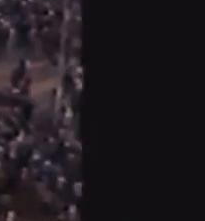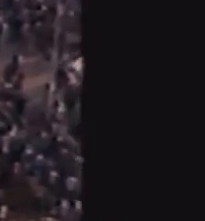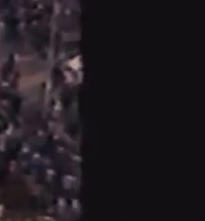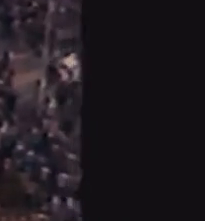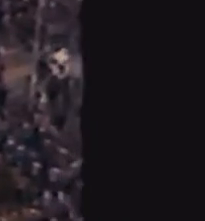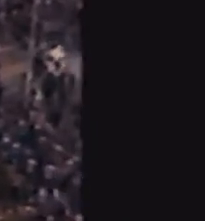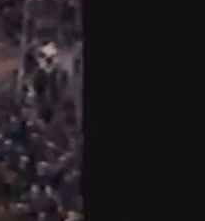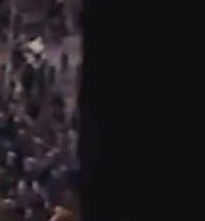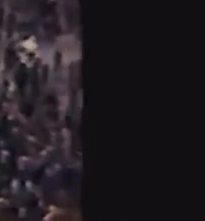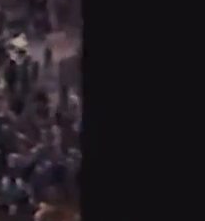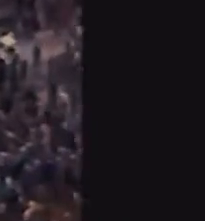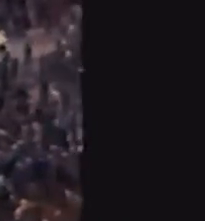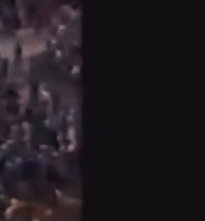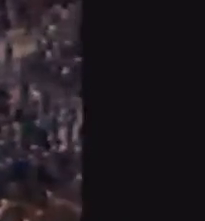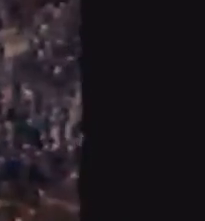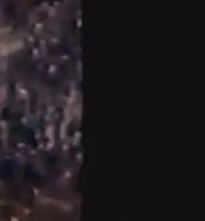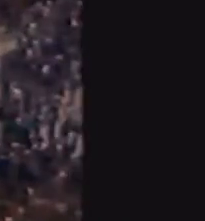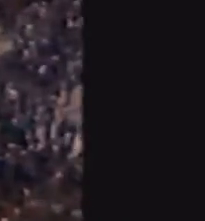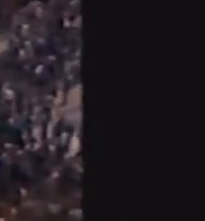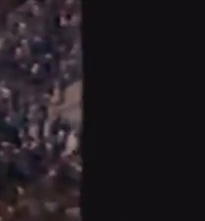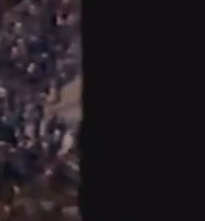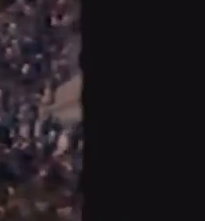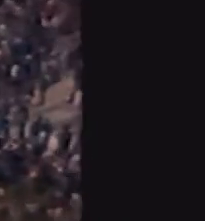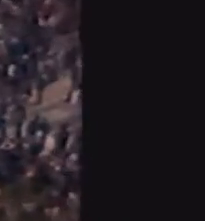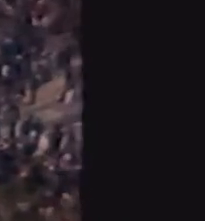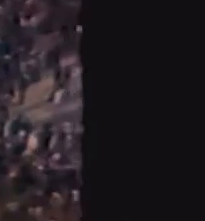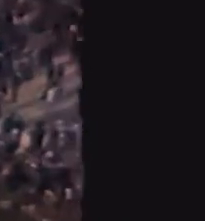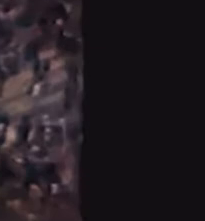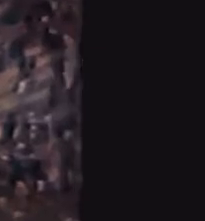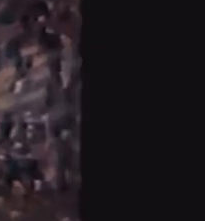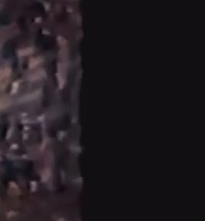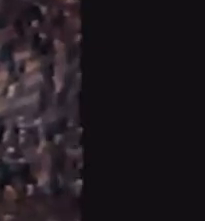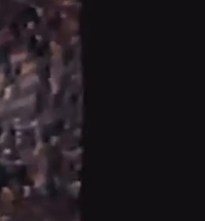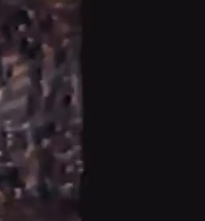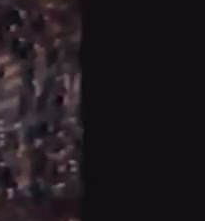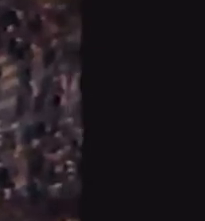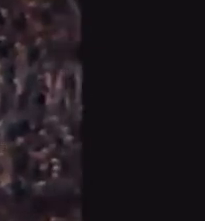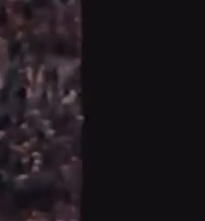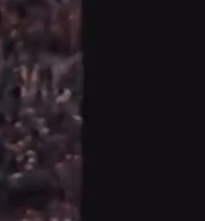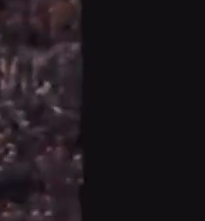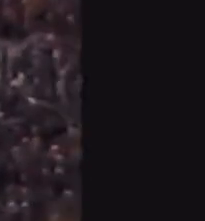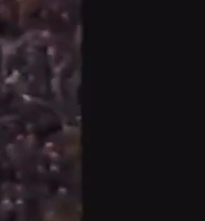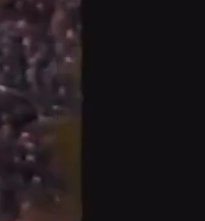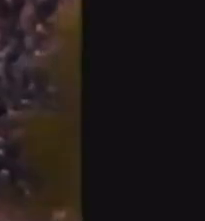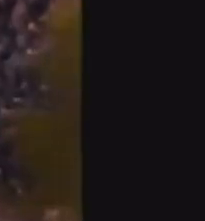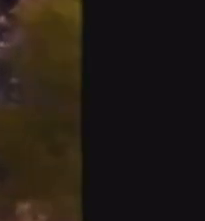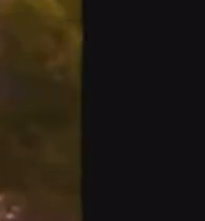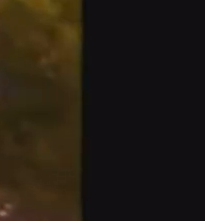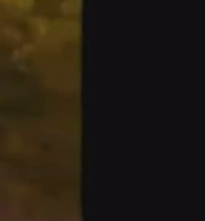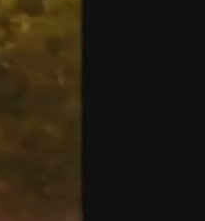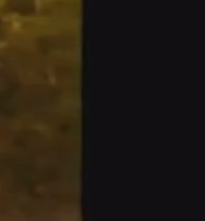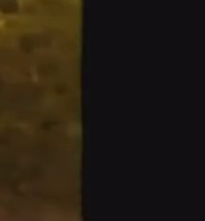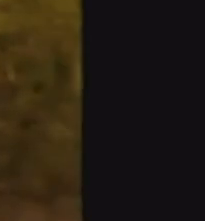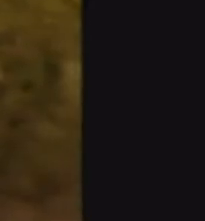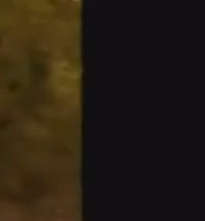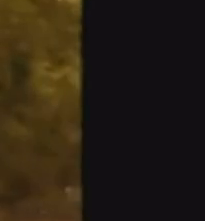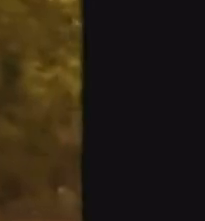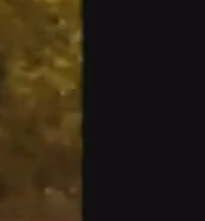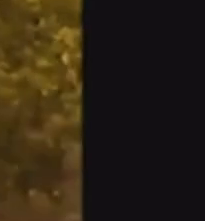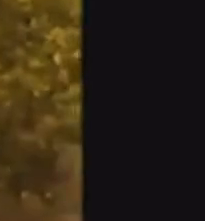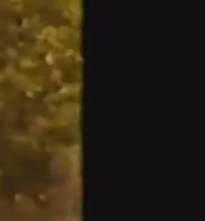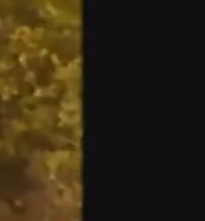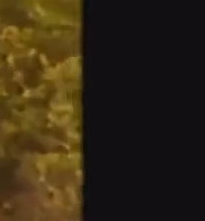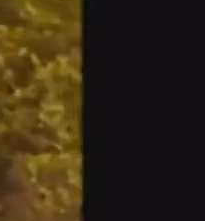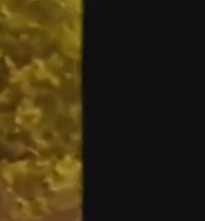Los trabajadores uruguayos sabían y sabemos que la fortaleza está en nosotros mismos, en nuestro sentido de la unidad,